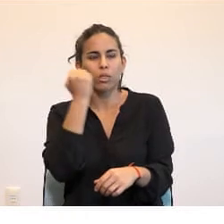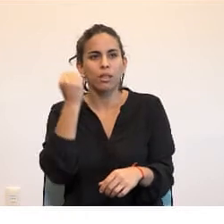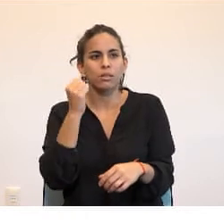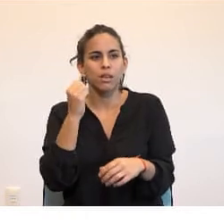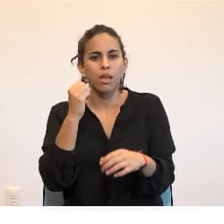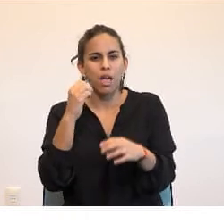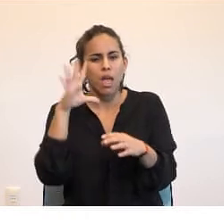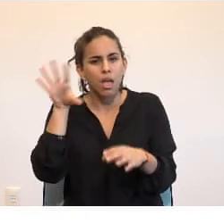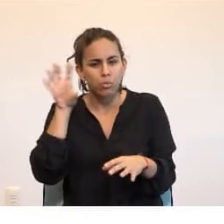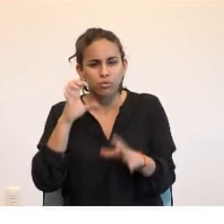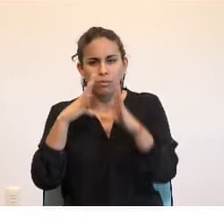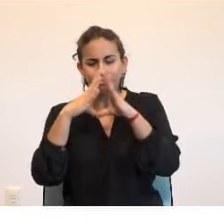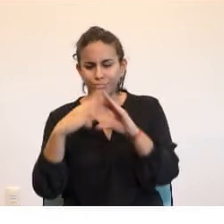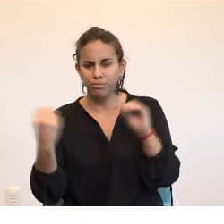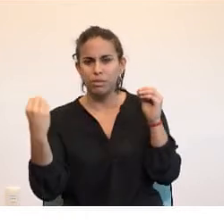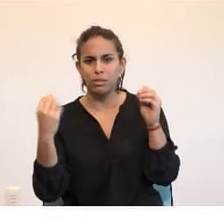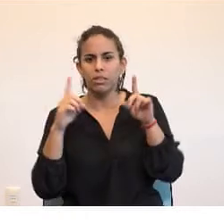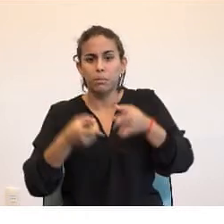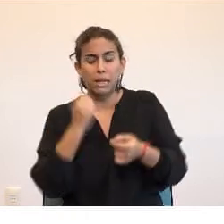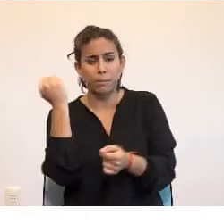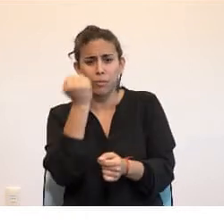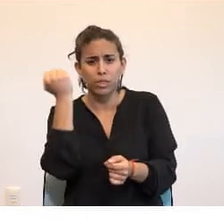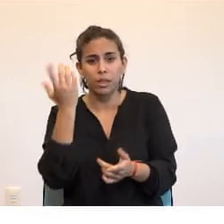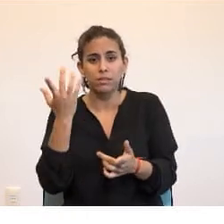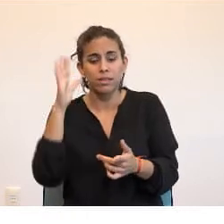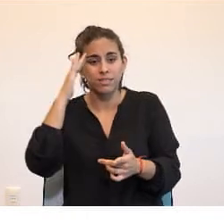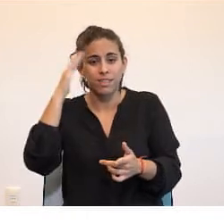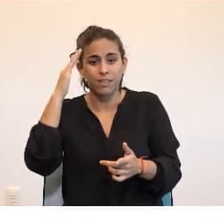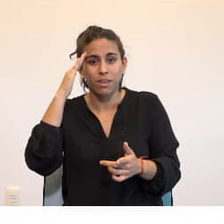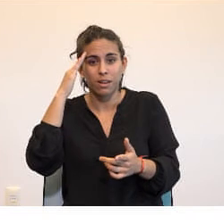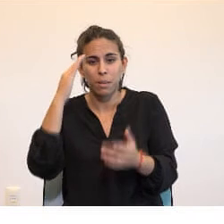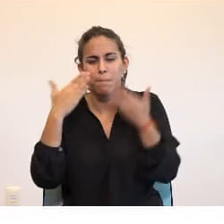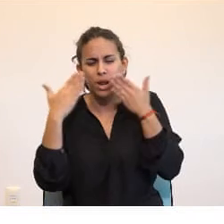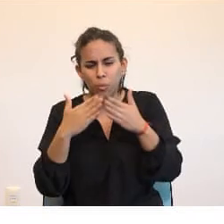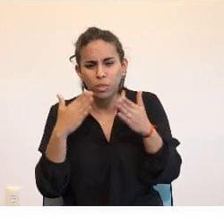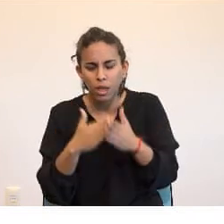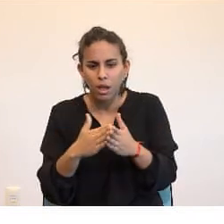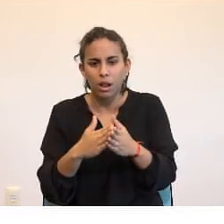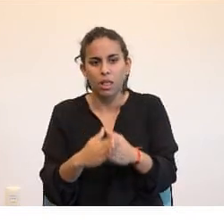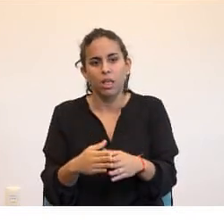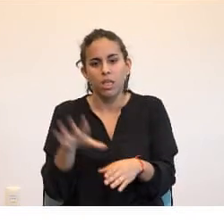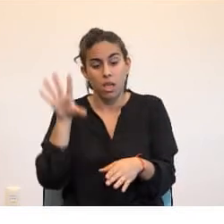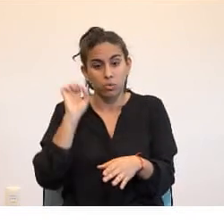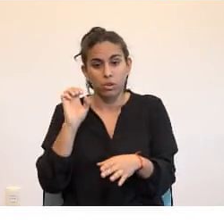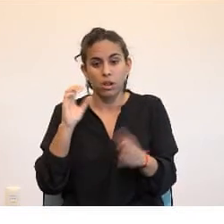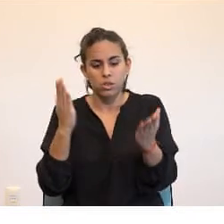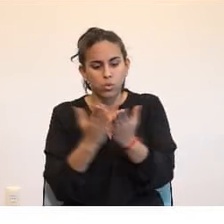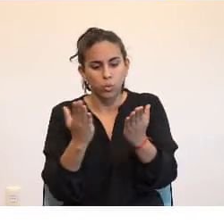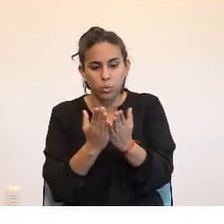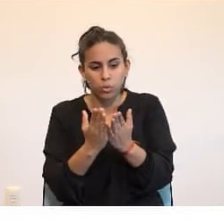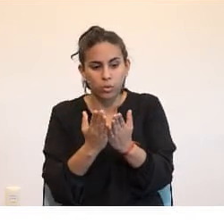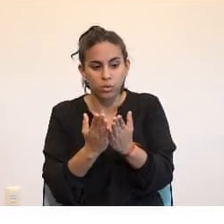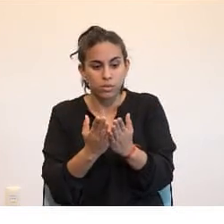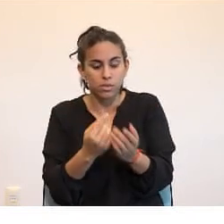escucha y, junto a ella, la importancia de saber preguntar. Los estudios dicen que retuiteamos sin leer,